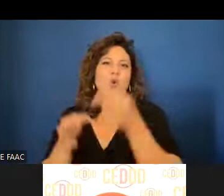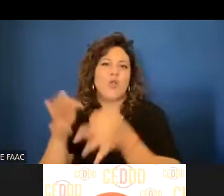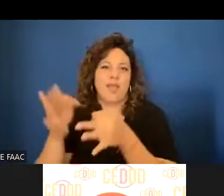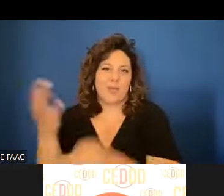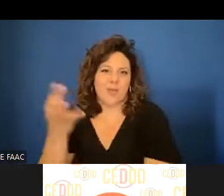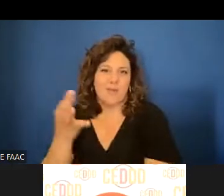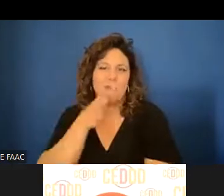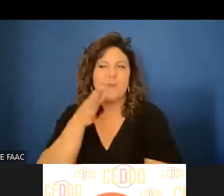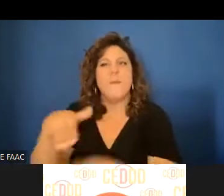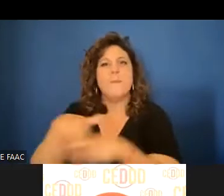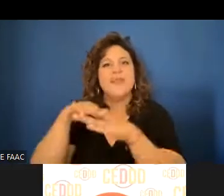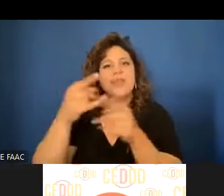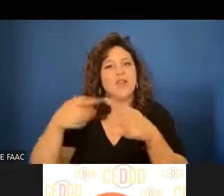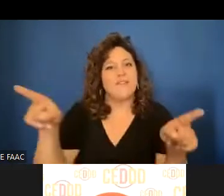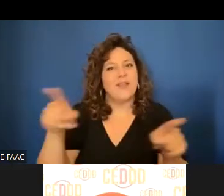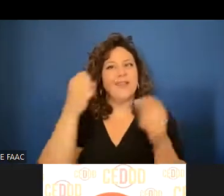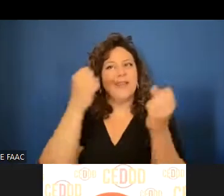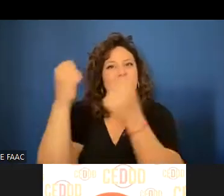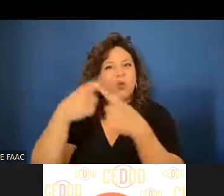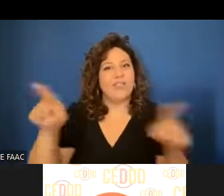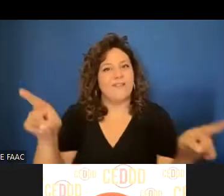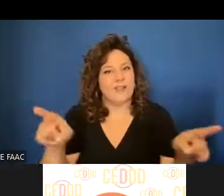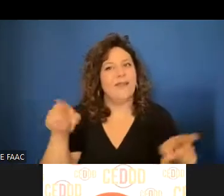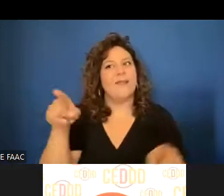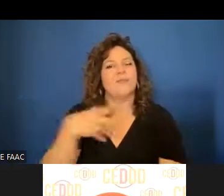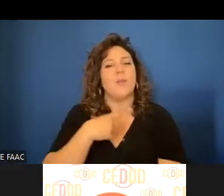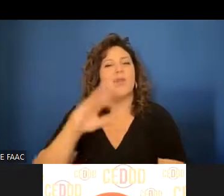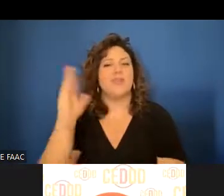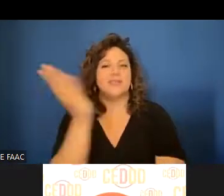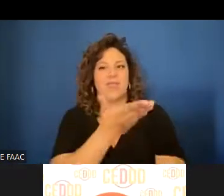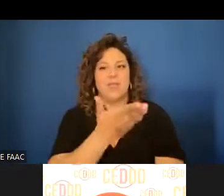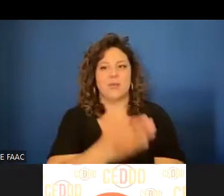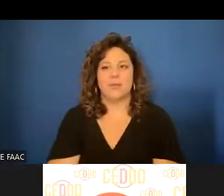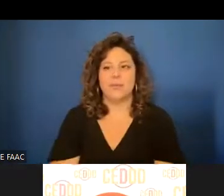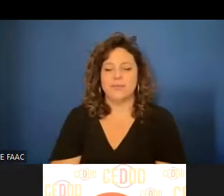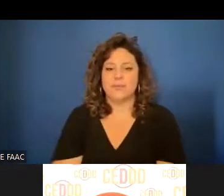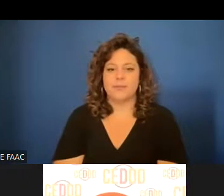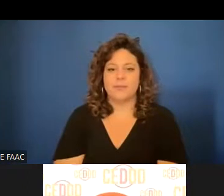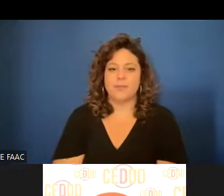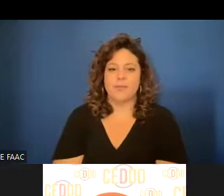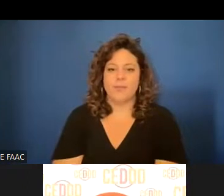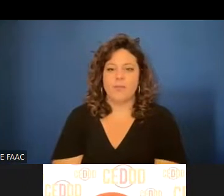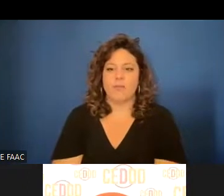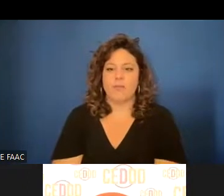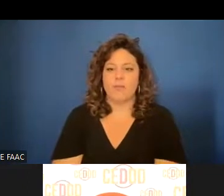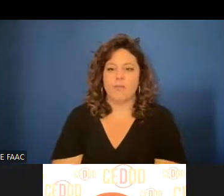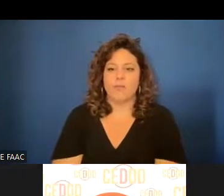tener alguna enfermedad o alguna discapacidad crónica. ¿Qué sanción hay para la aseguradora?